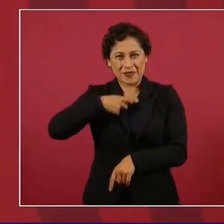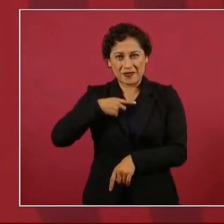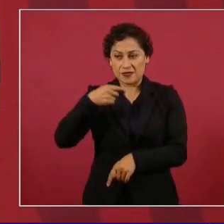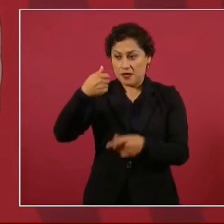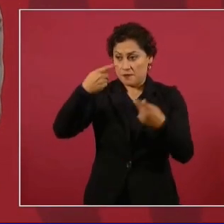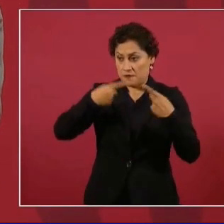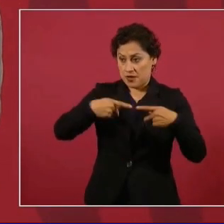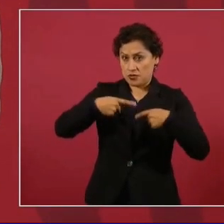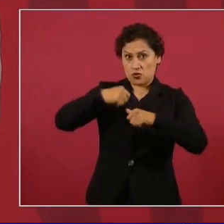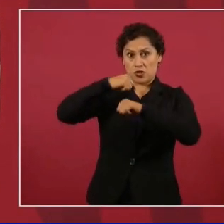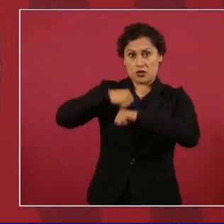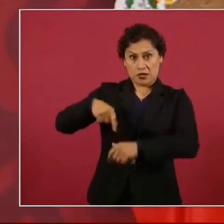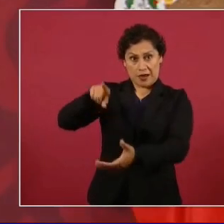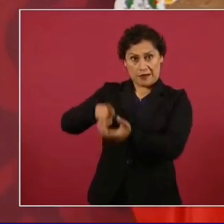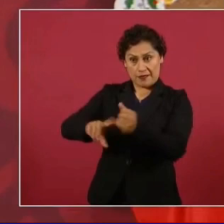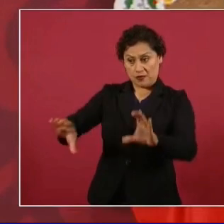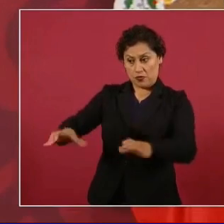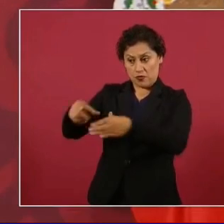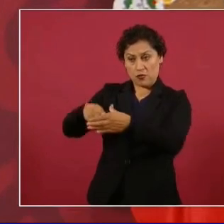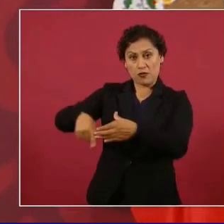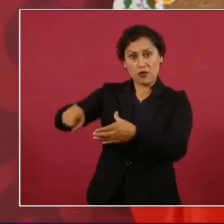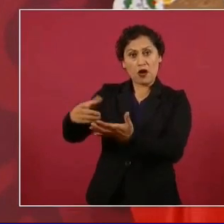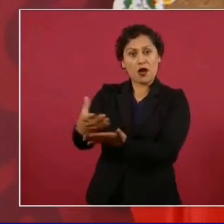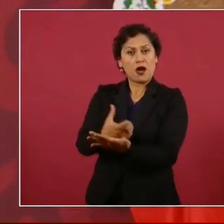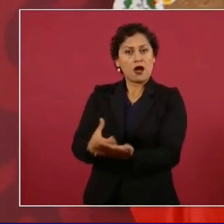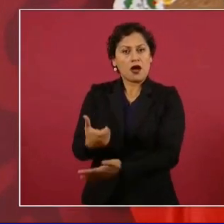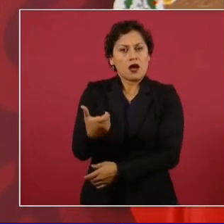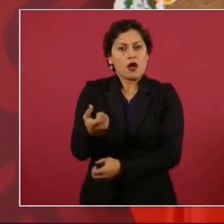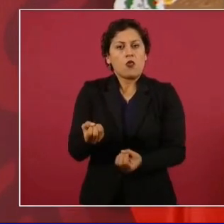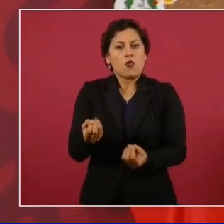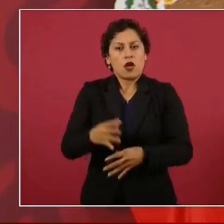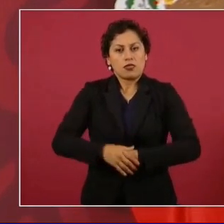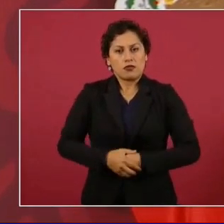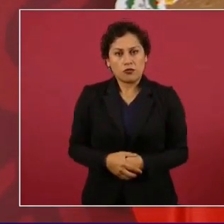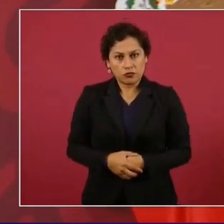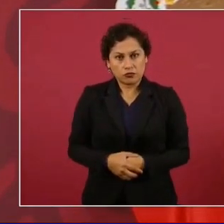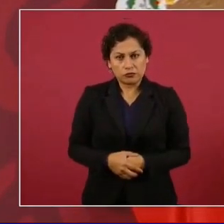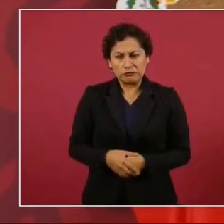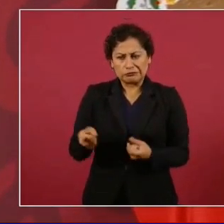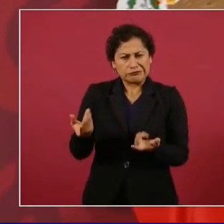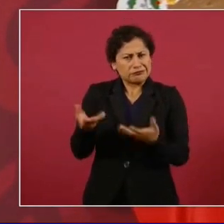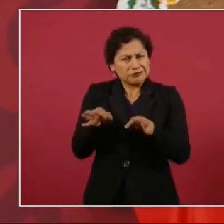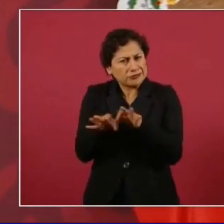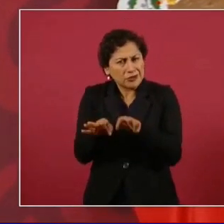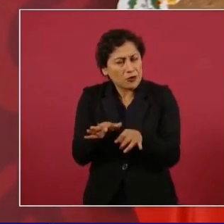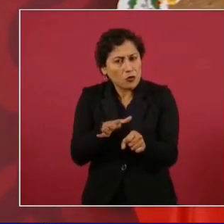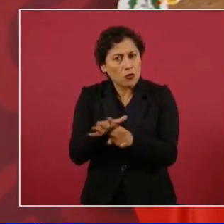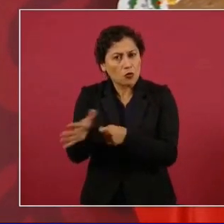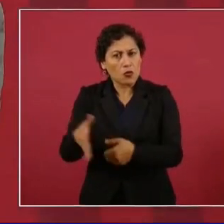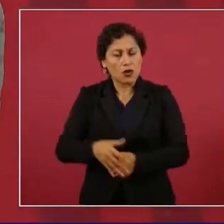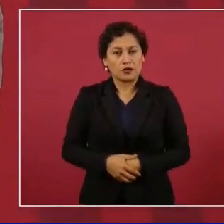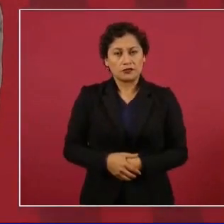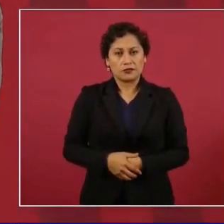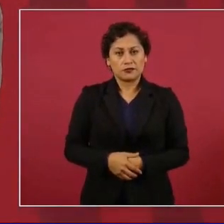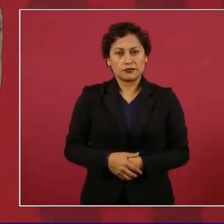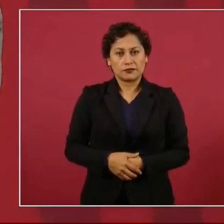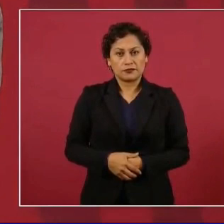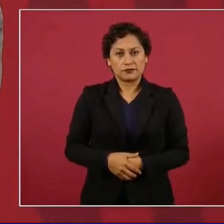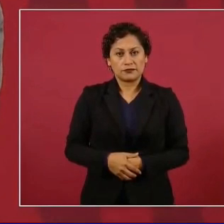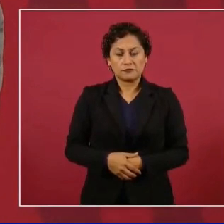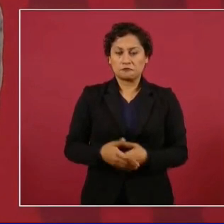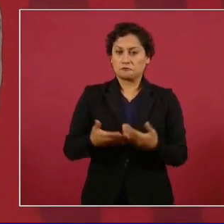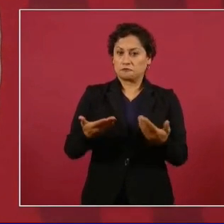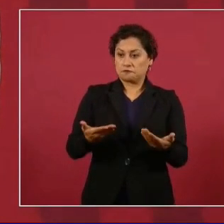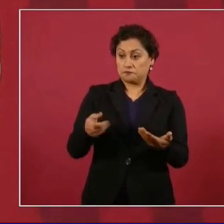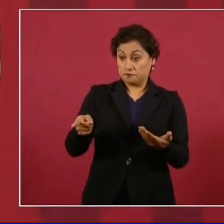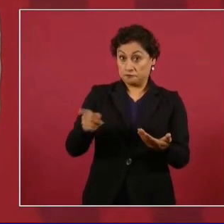¿Qué hacen? y cuáles son